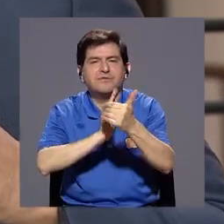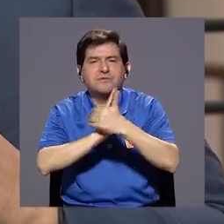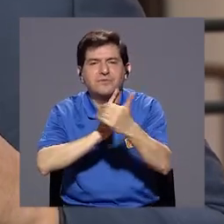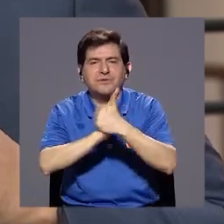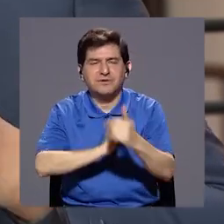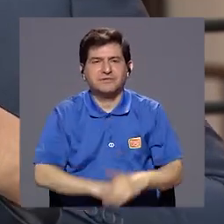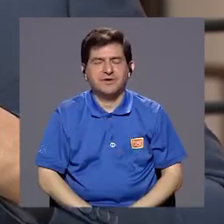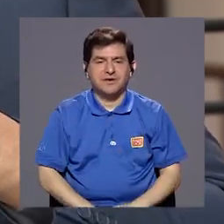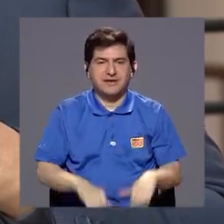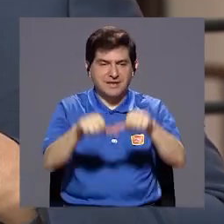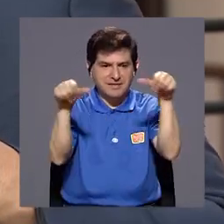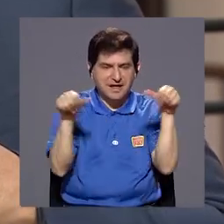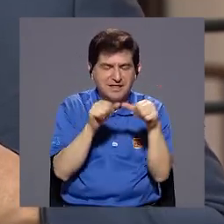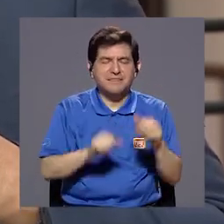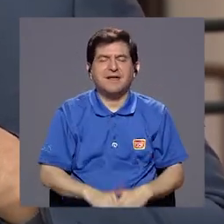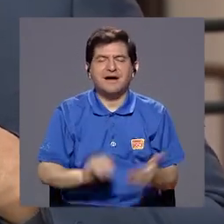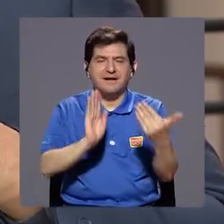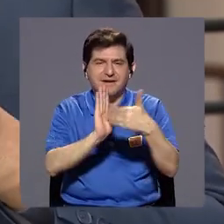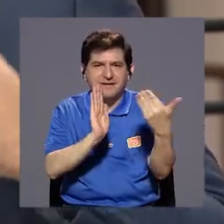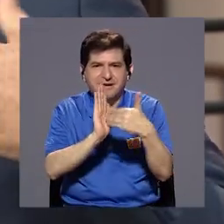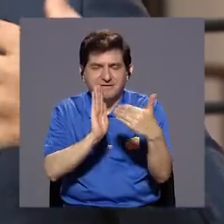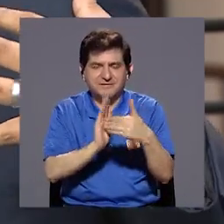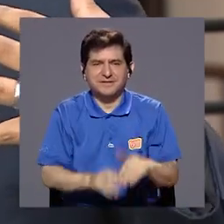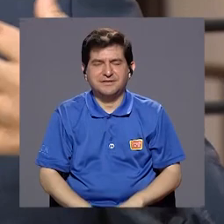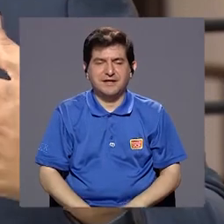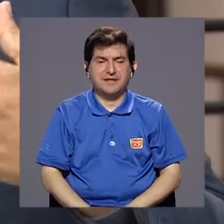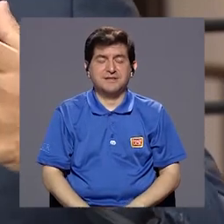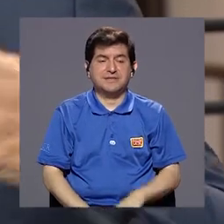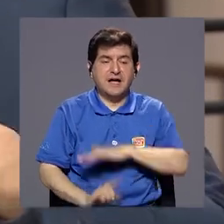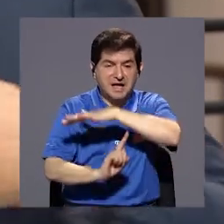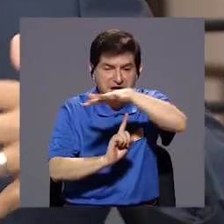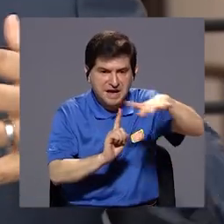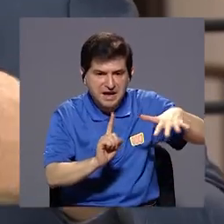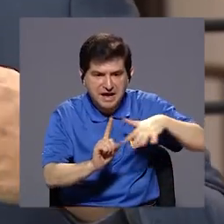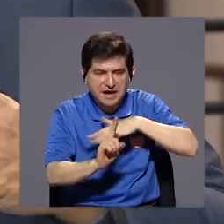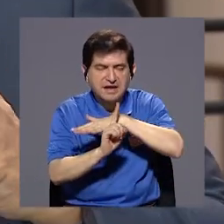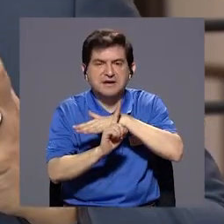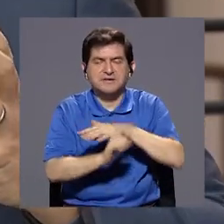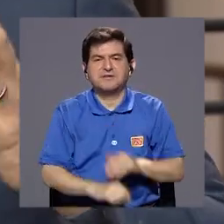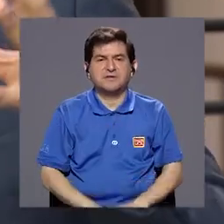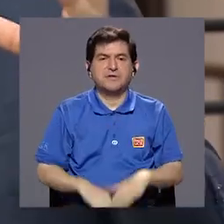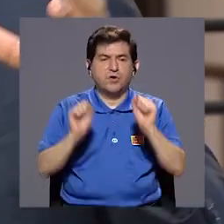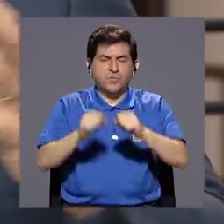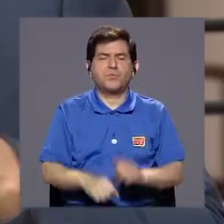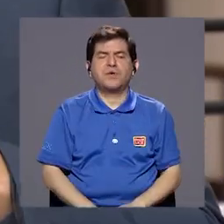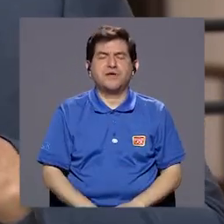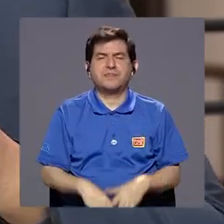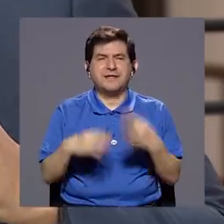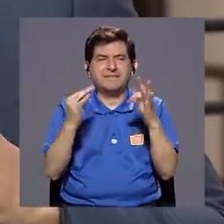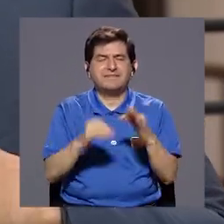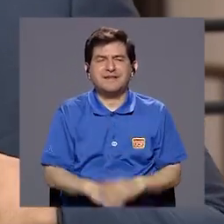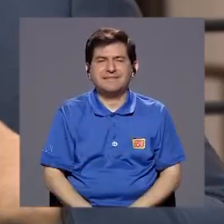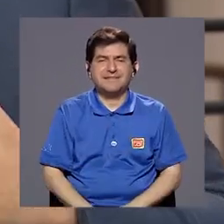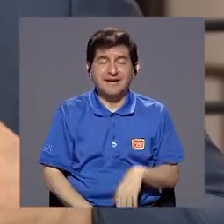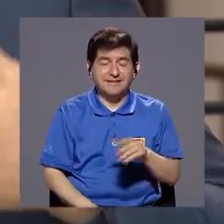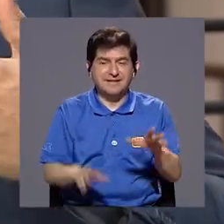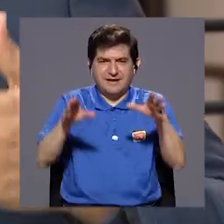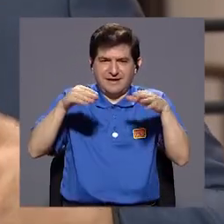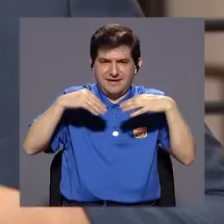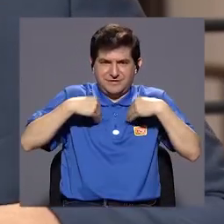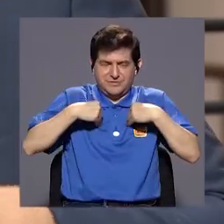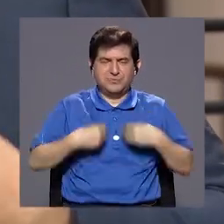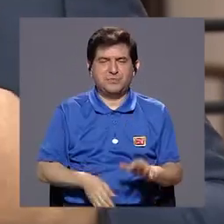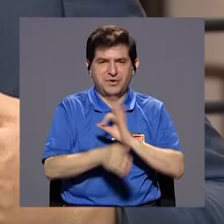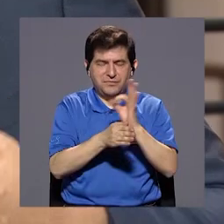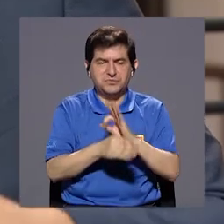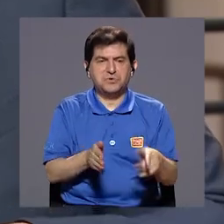capacidad de la zona que se lesionó, por lo menos que las áreas aledañas, que las zonas cercanas, retomen un poquito la función y la persona puede llegar a